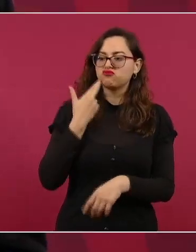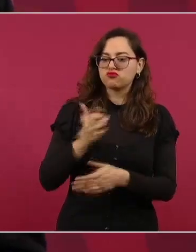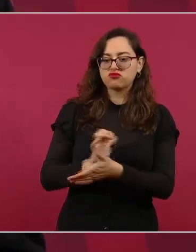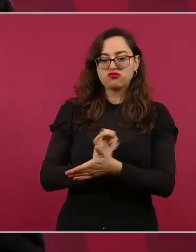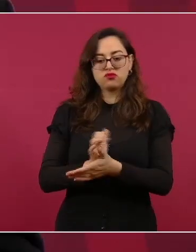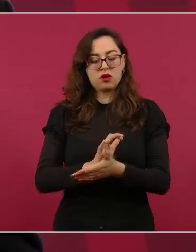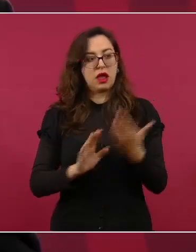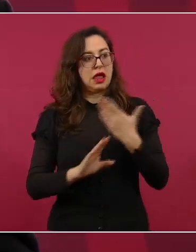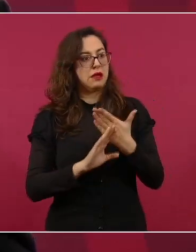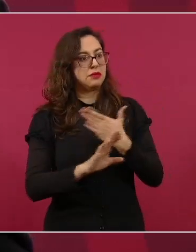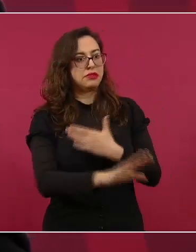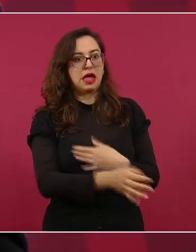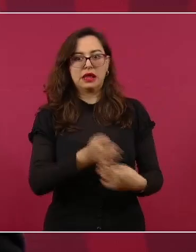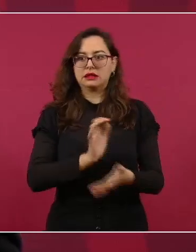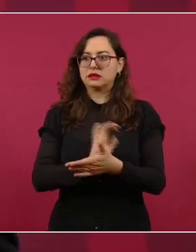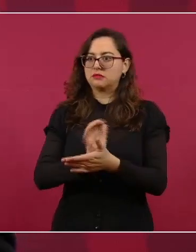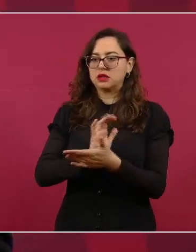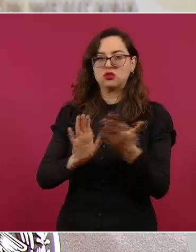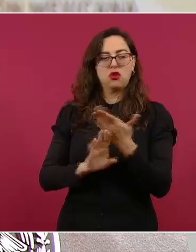contra la discriminación,